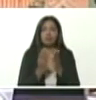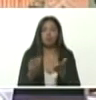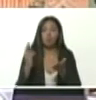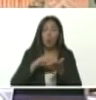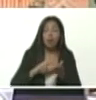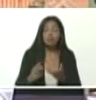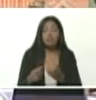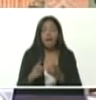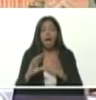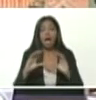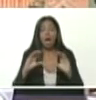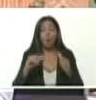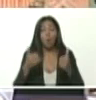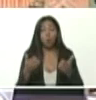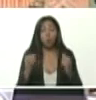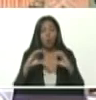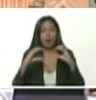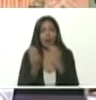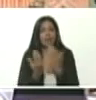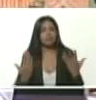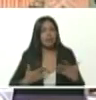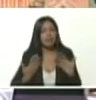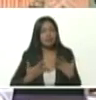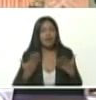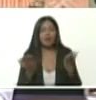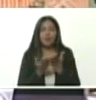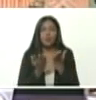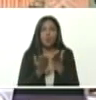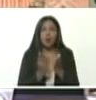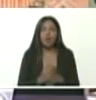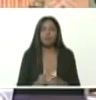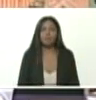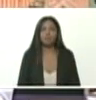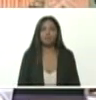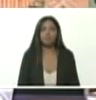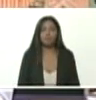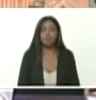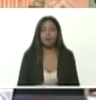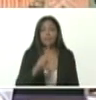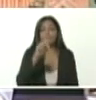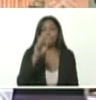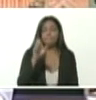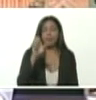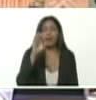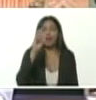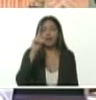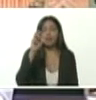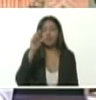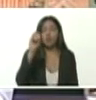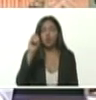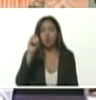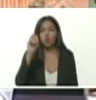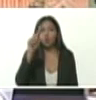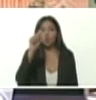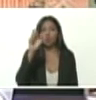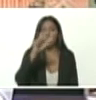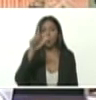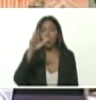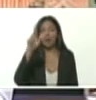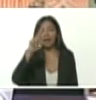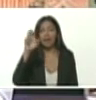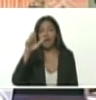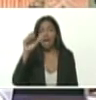a clases con alegría, la escuela Unidad Educativa Pedro Alexander Torrealba, la